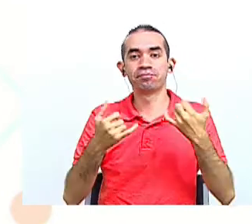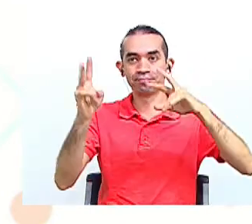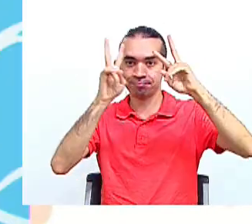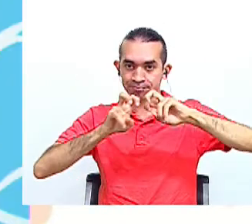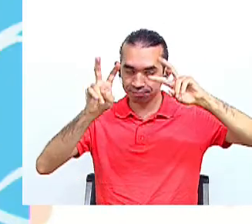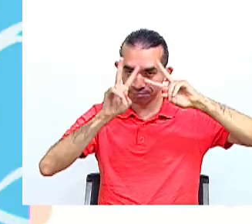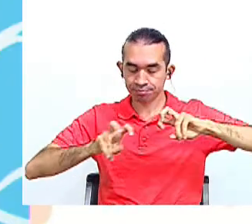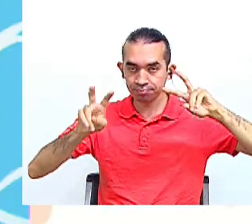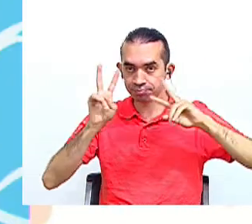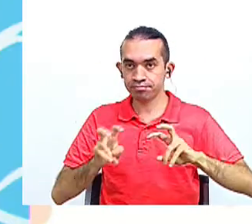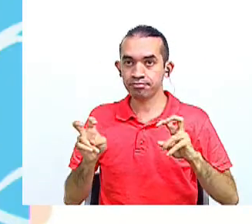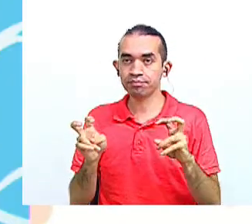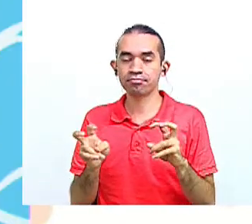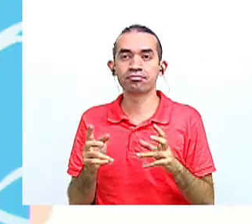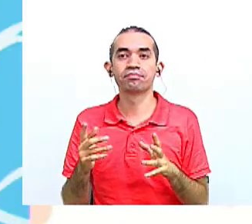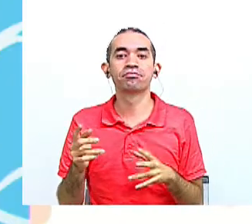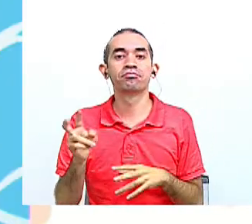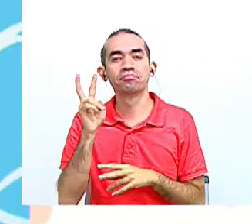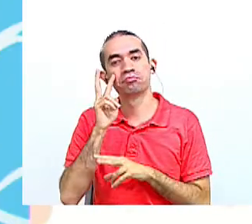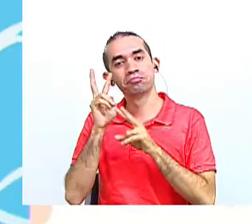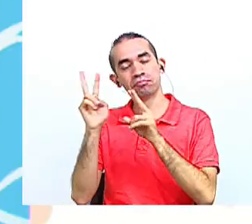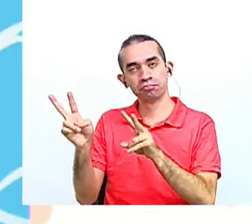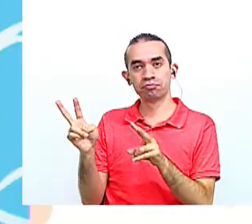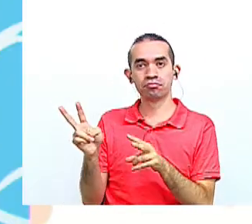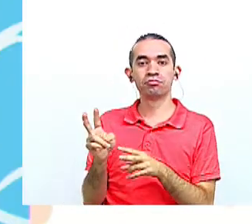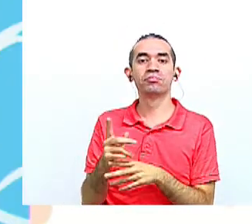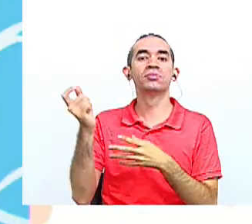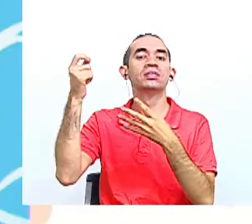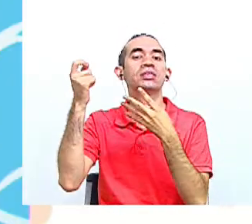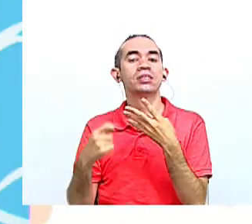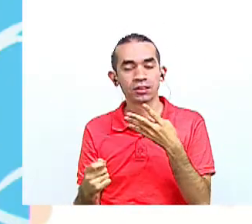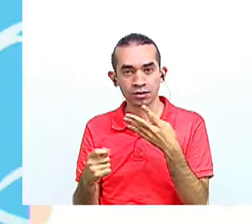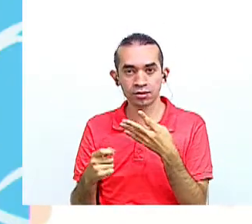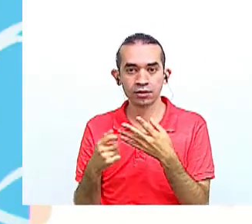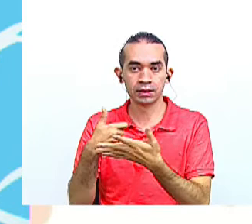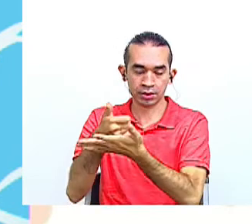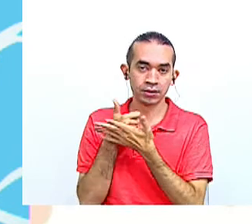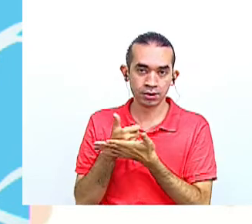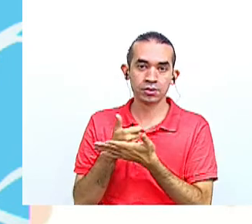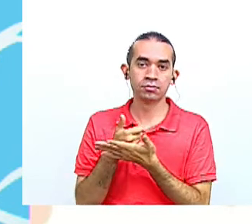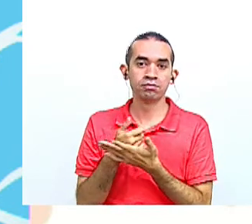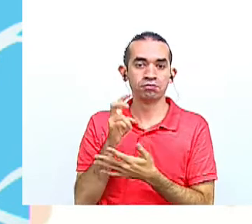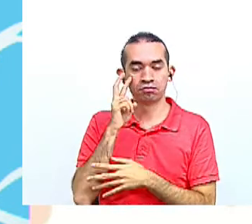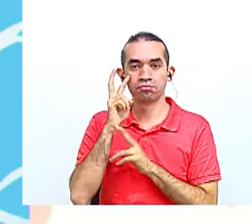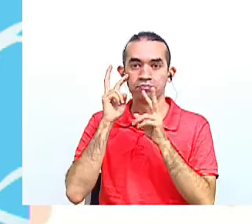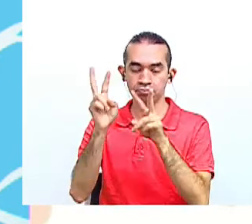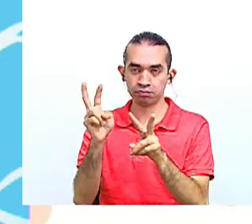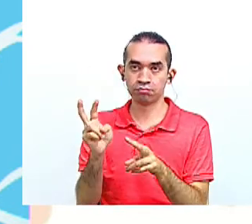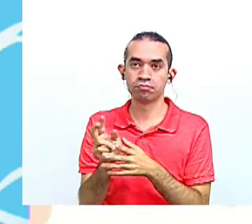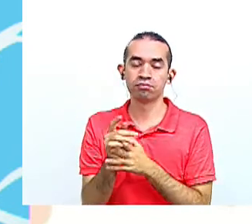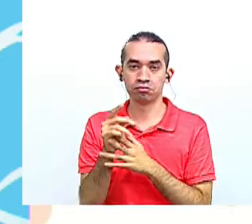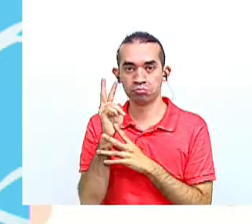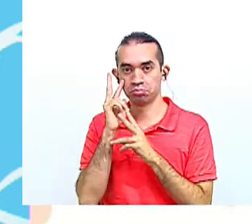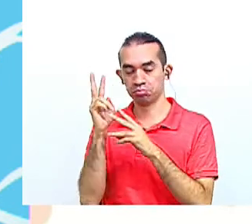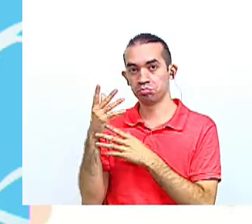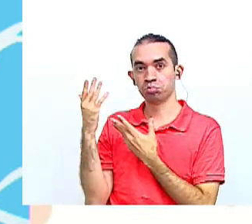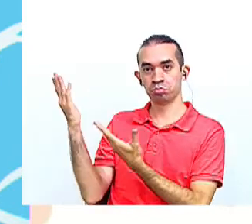el día de hoy los criterios que nos van a ayudar. Observemos la figura.